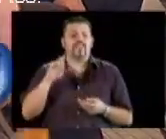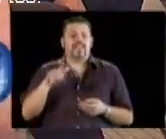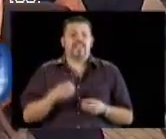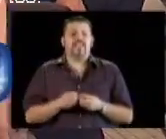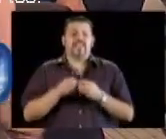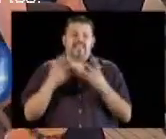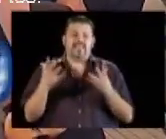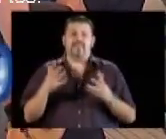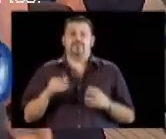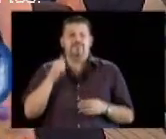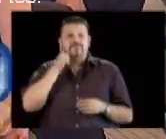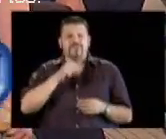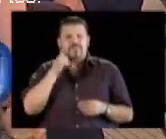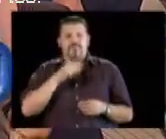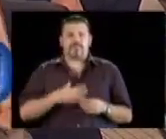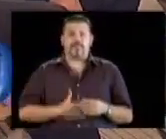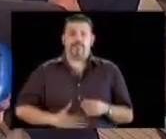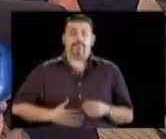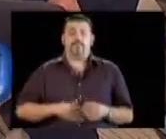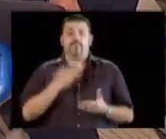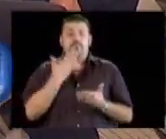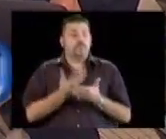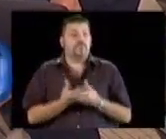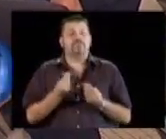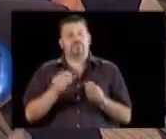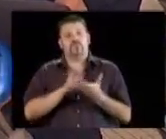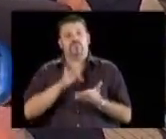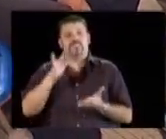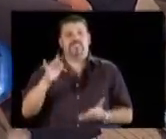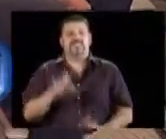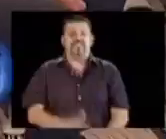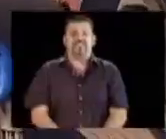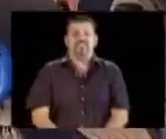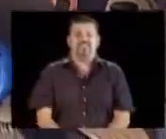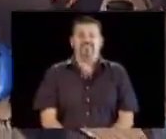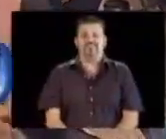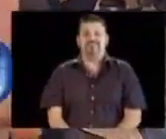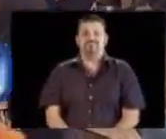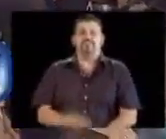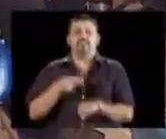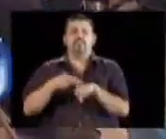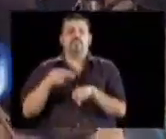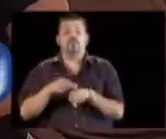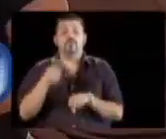para marcar el abdomen también. Muchas gracias. Número 2.